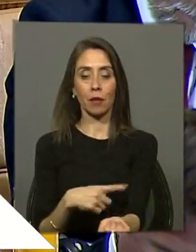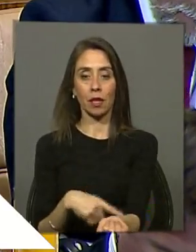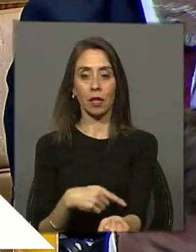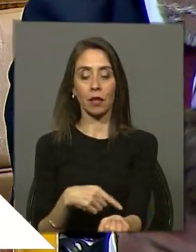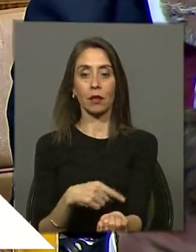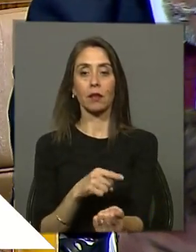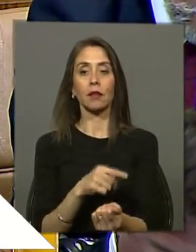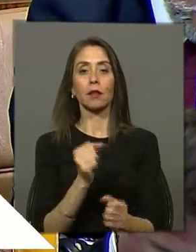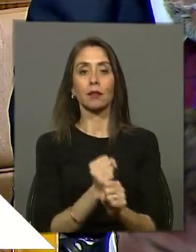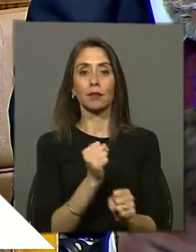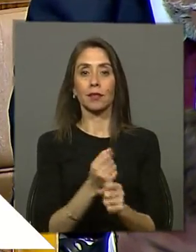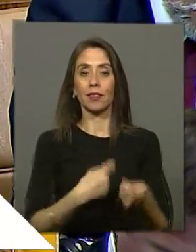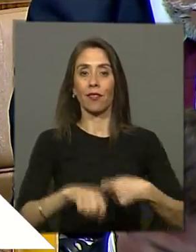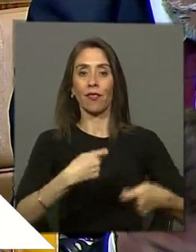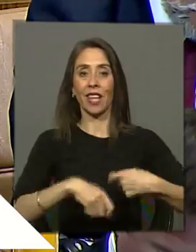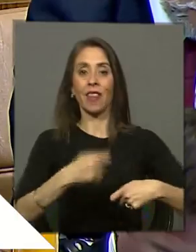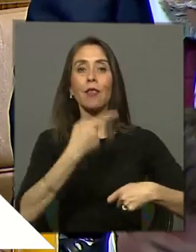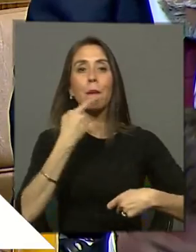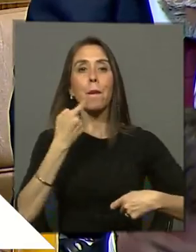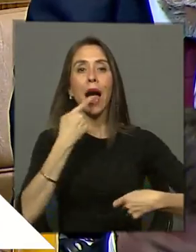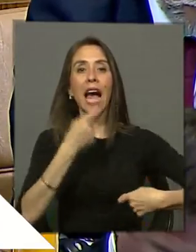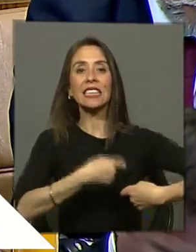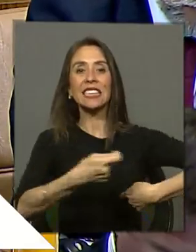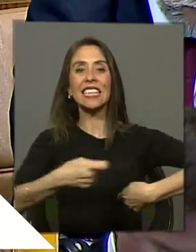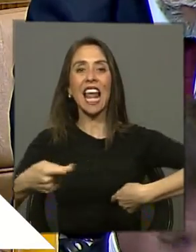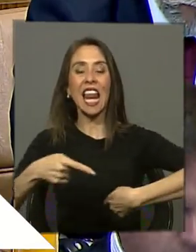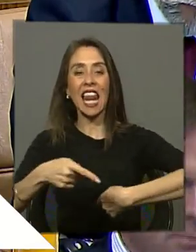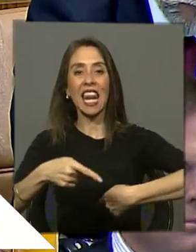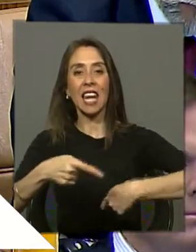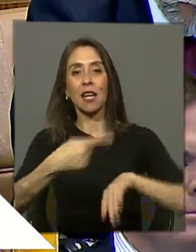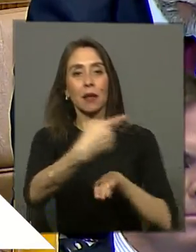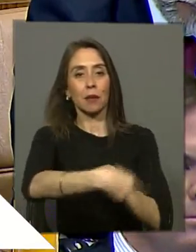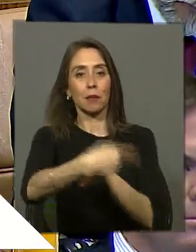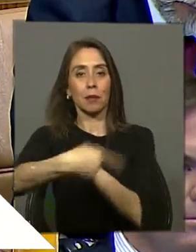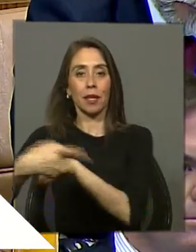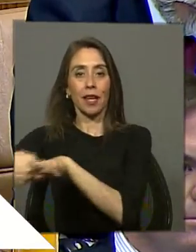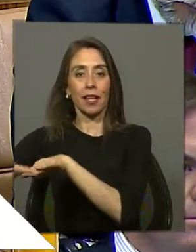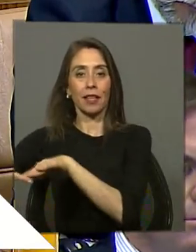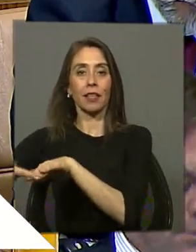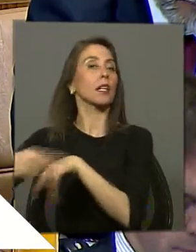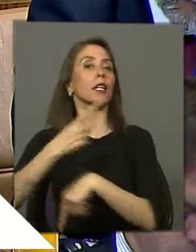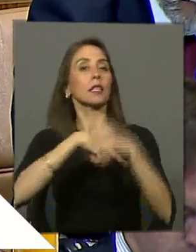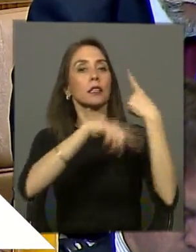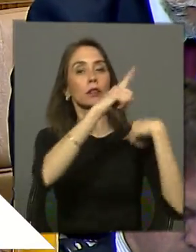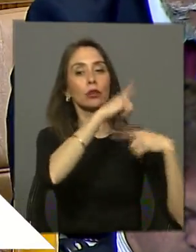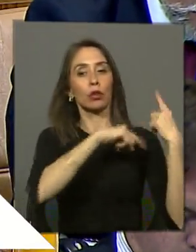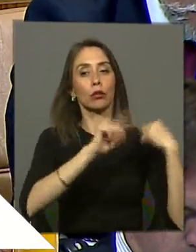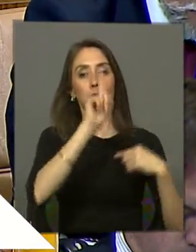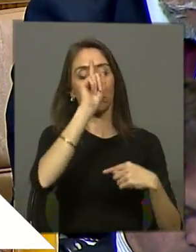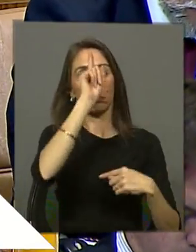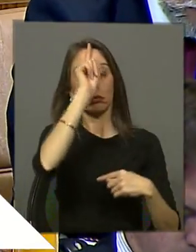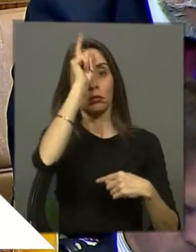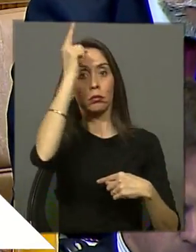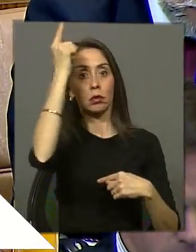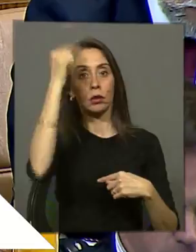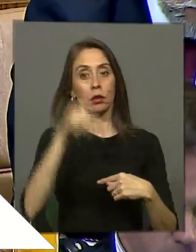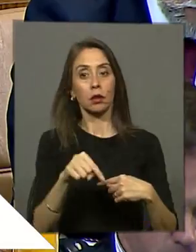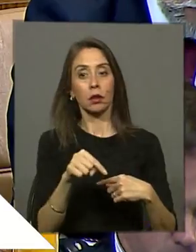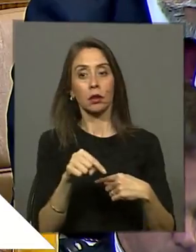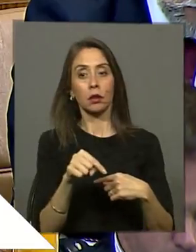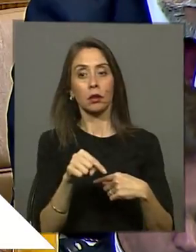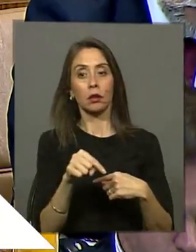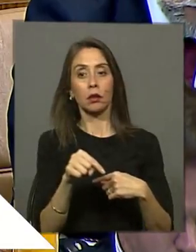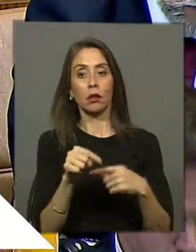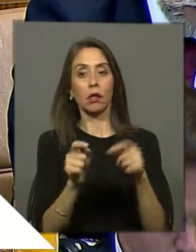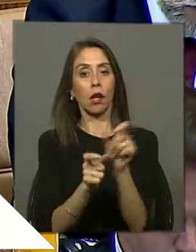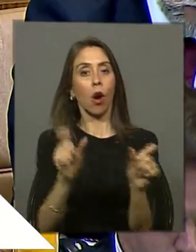hacen de esa actividad tradicional histórica y con bastante reigambre incluso en el acervo